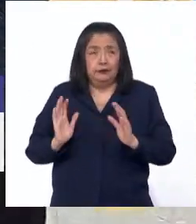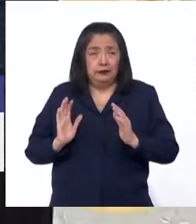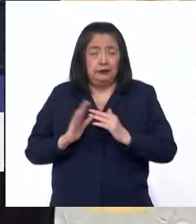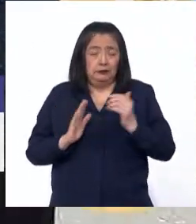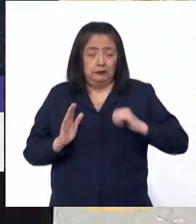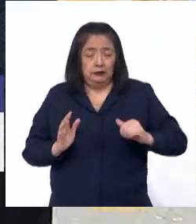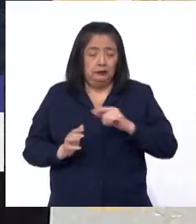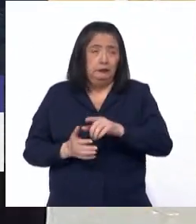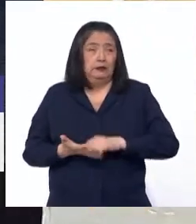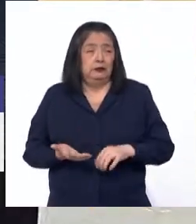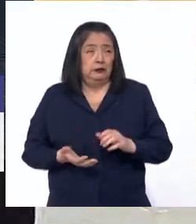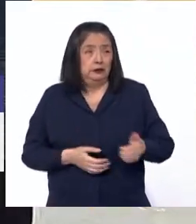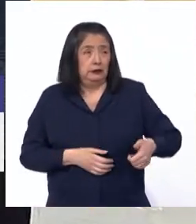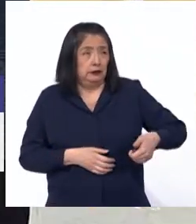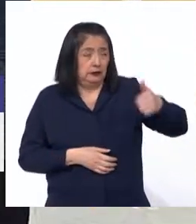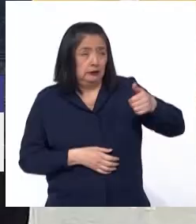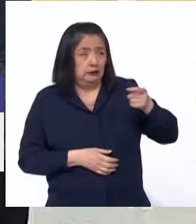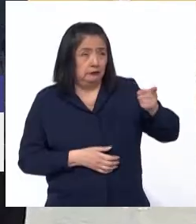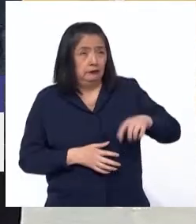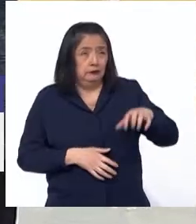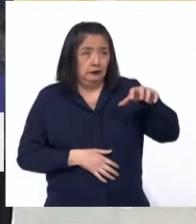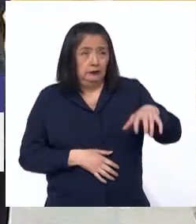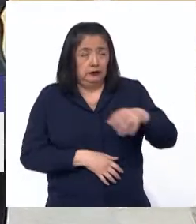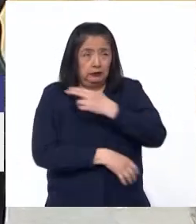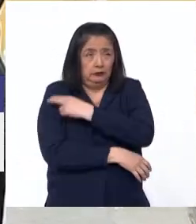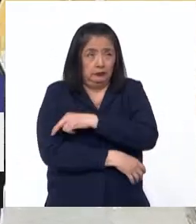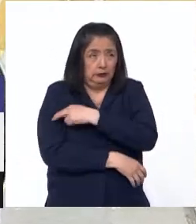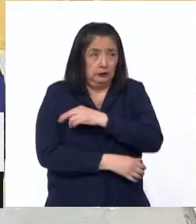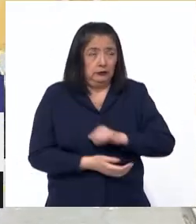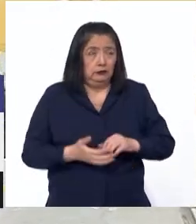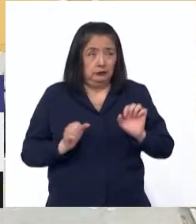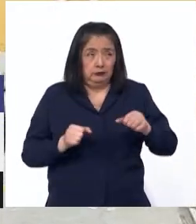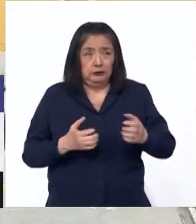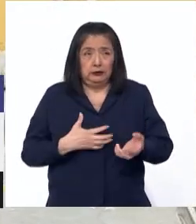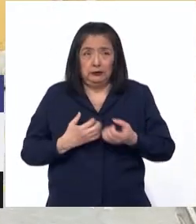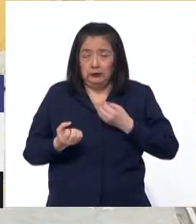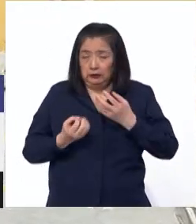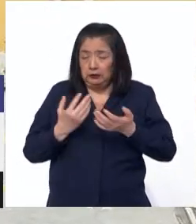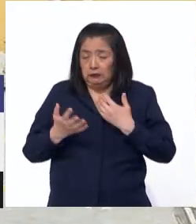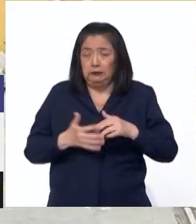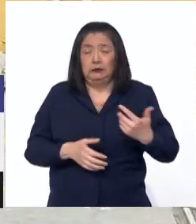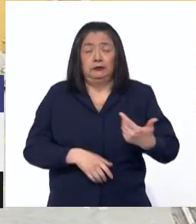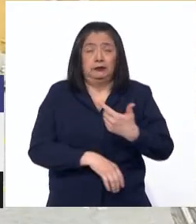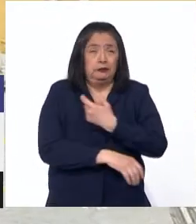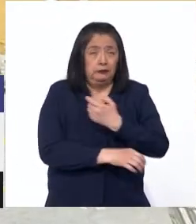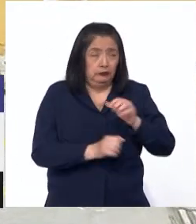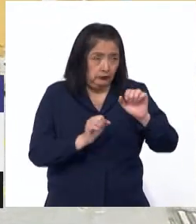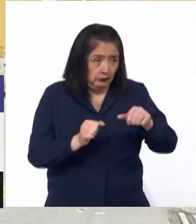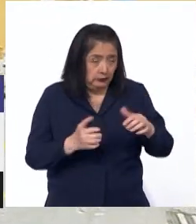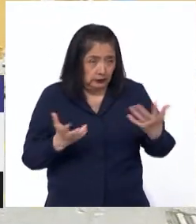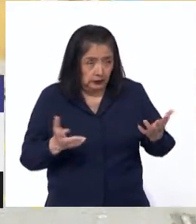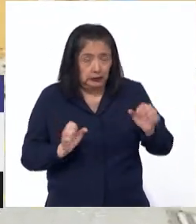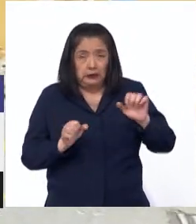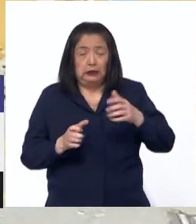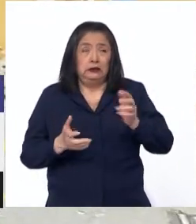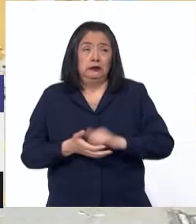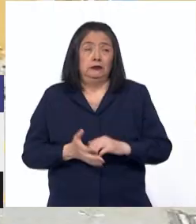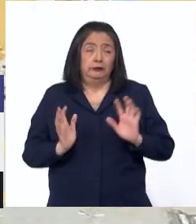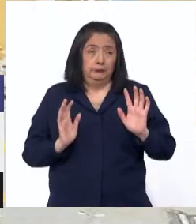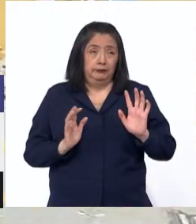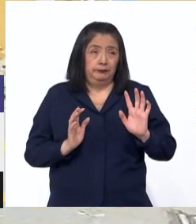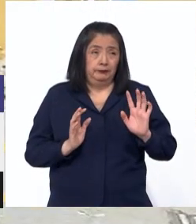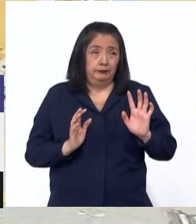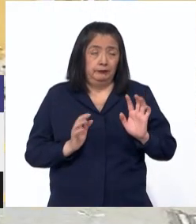la directora, la jefa del centro de salud del distrito para que nos mencione sobre las vacunas antirrábicas. Si es que hay la dotación exacta, si es que hay